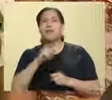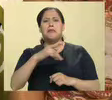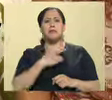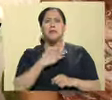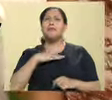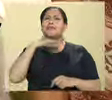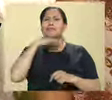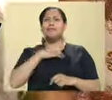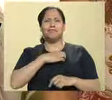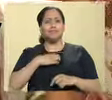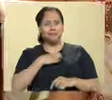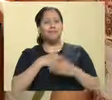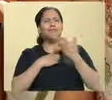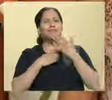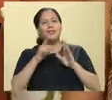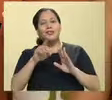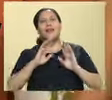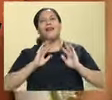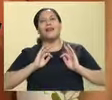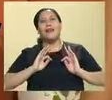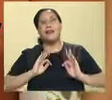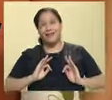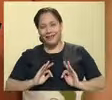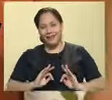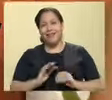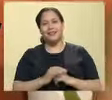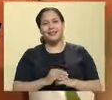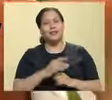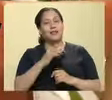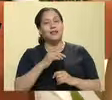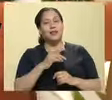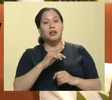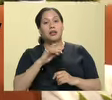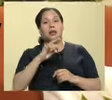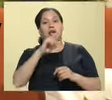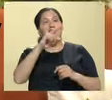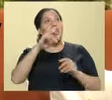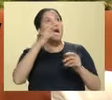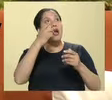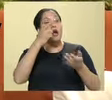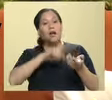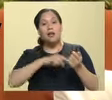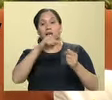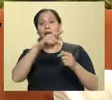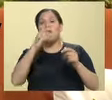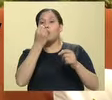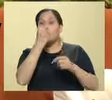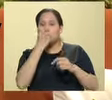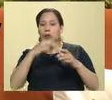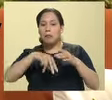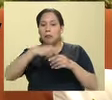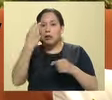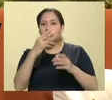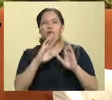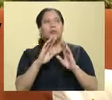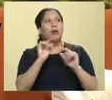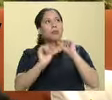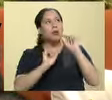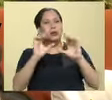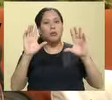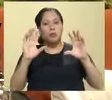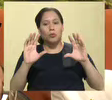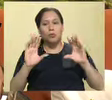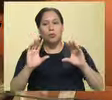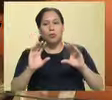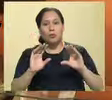satisfacción y entonces nos tranquilizamos. Uh-huh. Pero se empieza a vaciar la despensa, se empieza a vaciar y